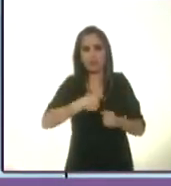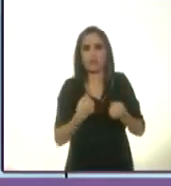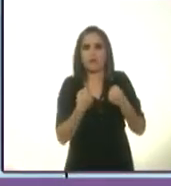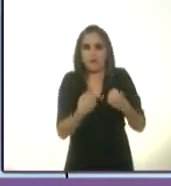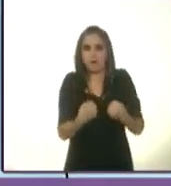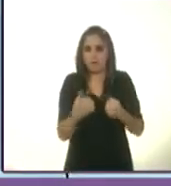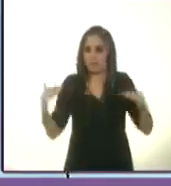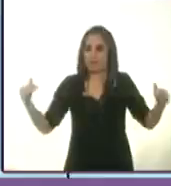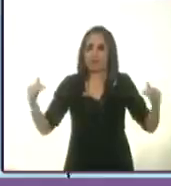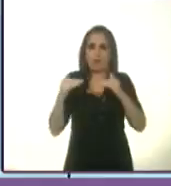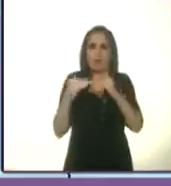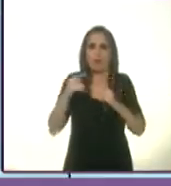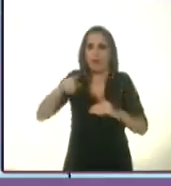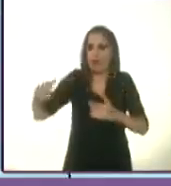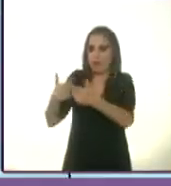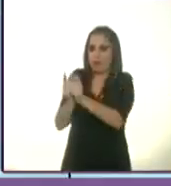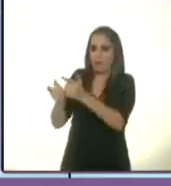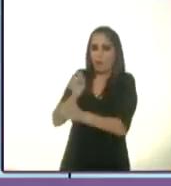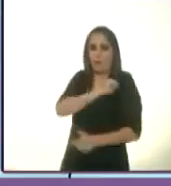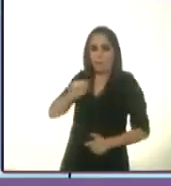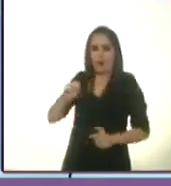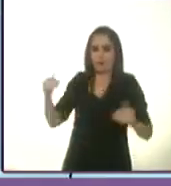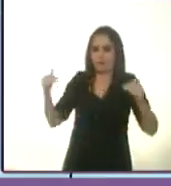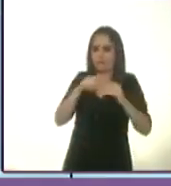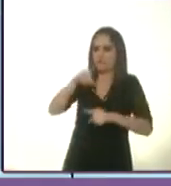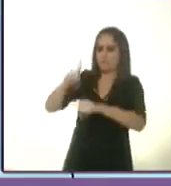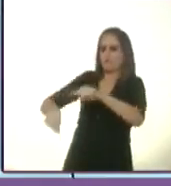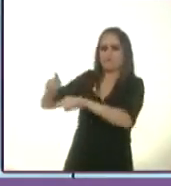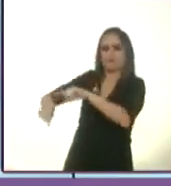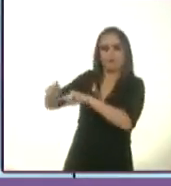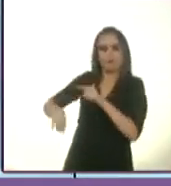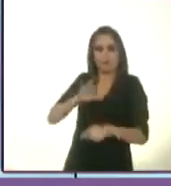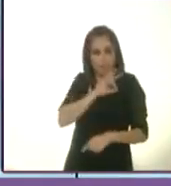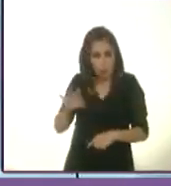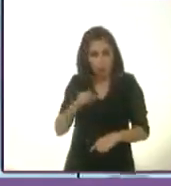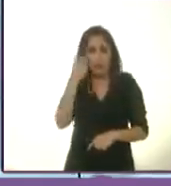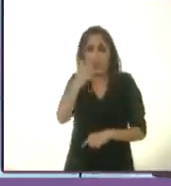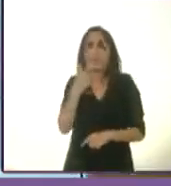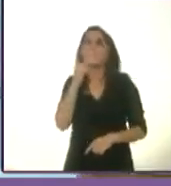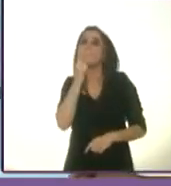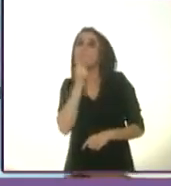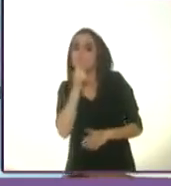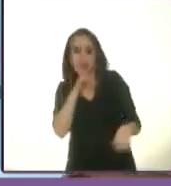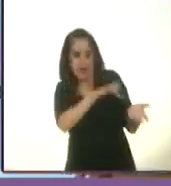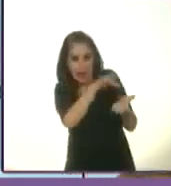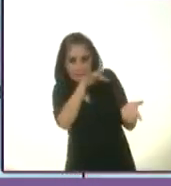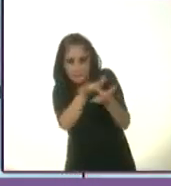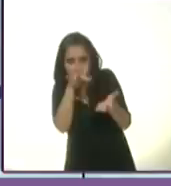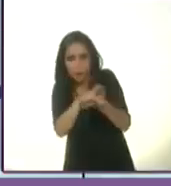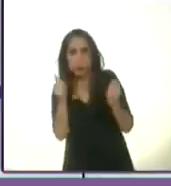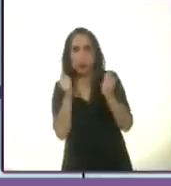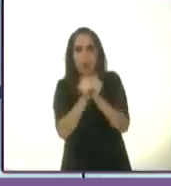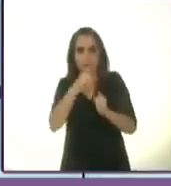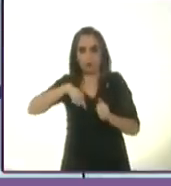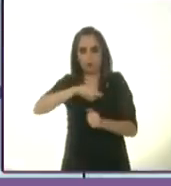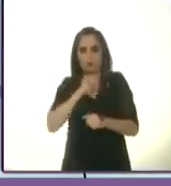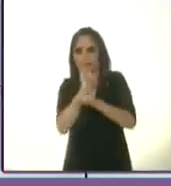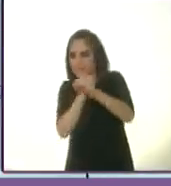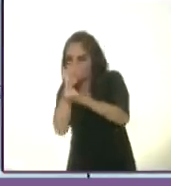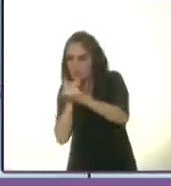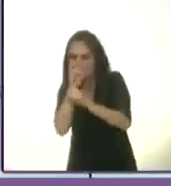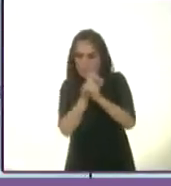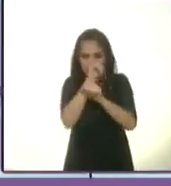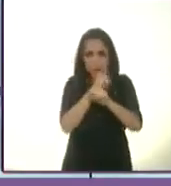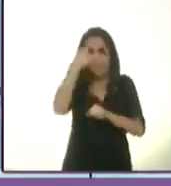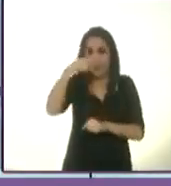y los pueda combatir esa policía tiene que estar apoyada de fuerzas de investigación para que los delitos